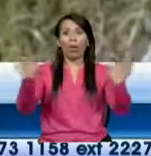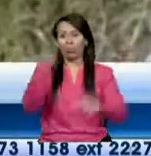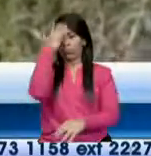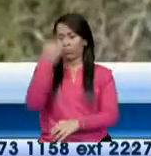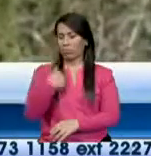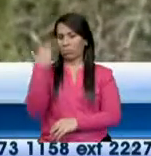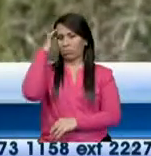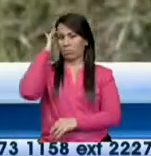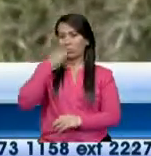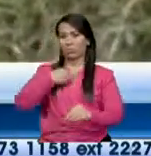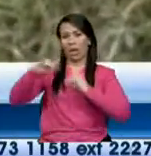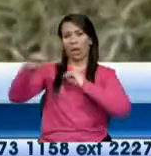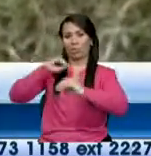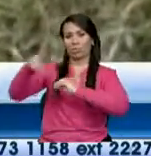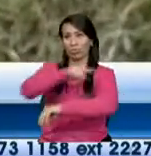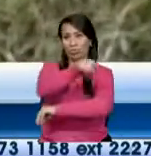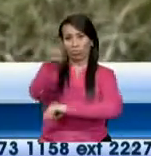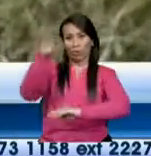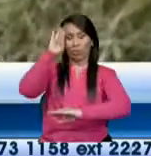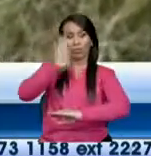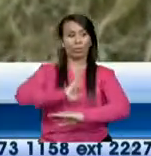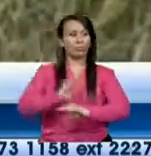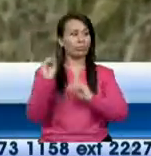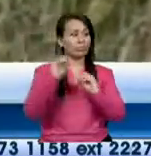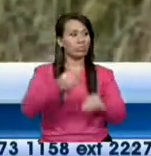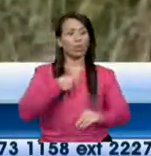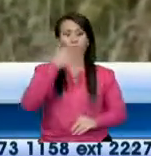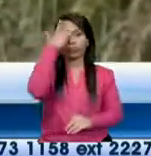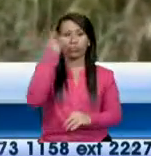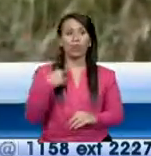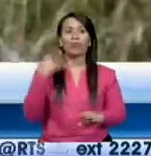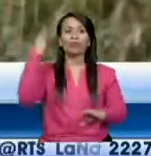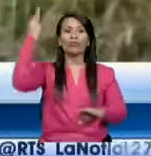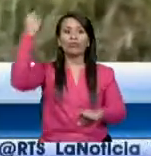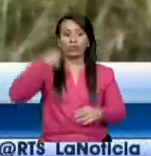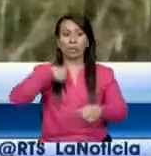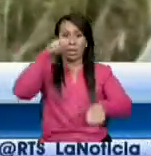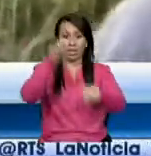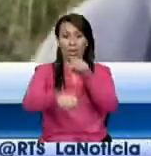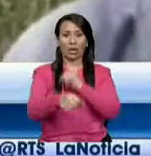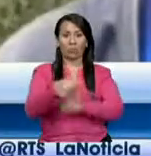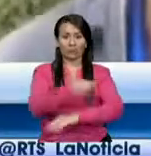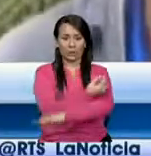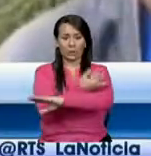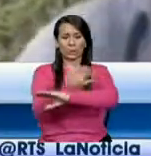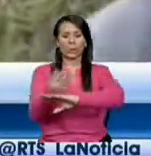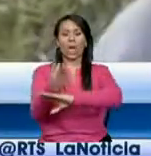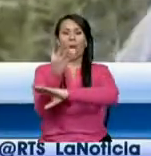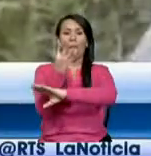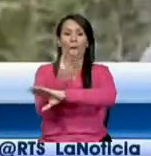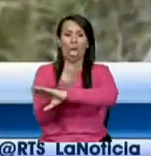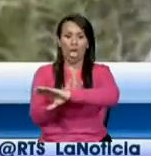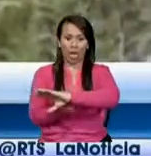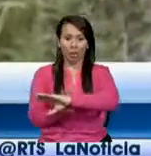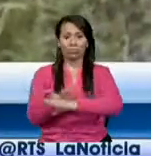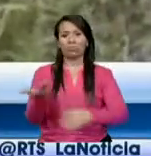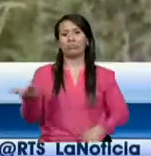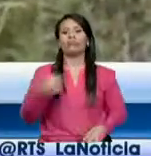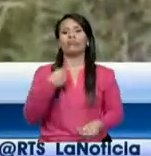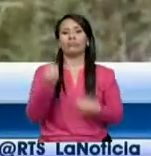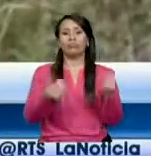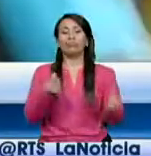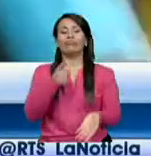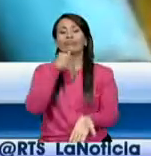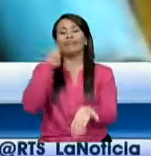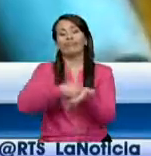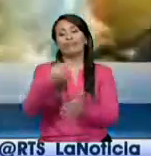ya está a la vista de ustedes. O sea, la preocupación mía es que va a ser a futuro, eso de no me va a quedar después un buen tiempo la hierba. Y ahí no sé cómo van